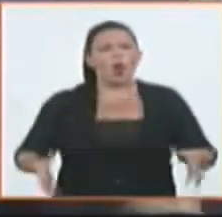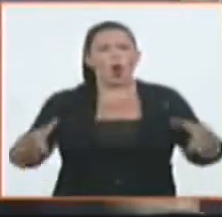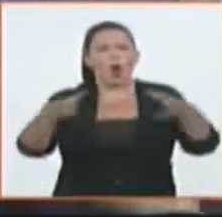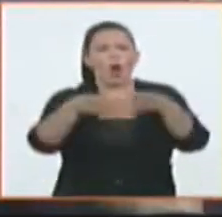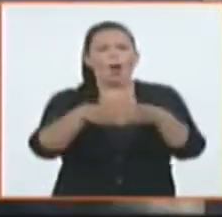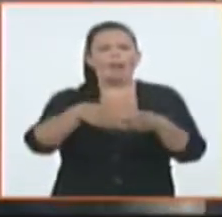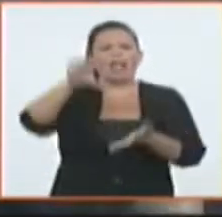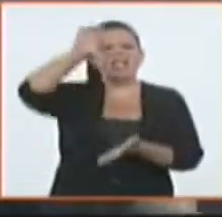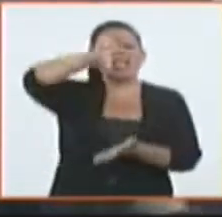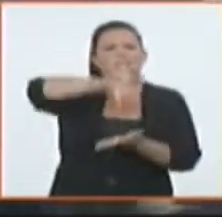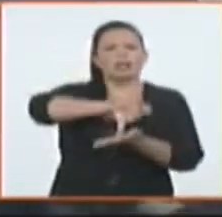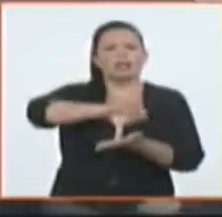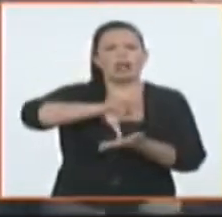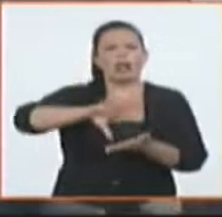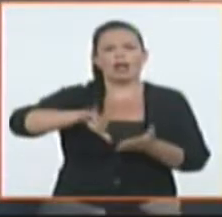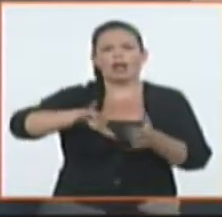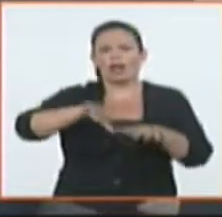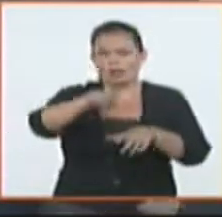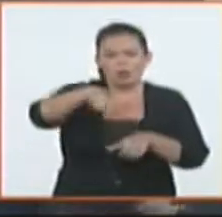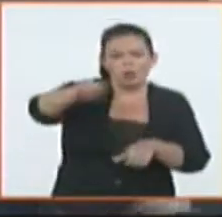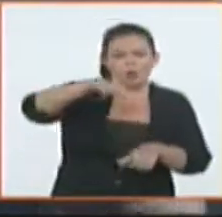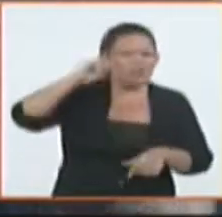el edificio del comité central.